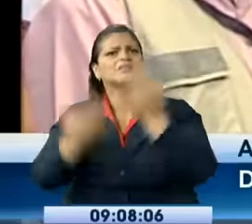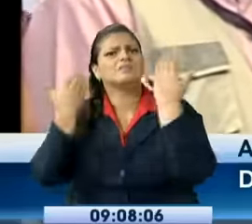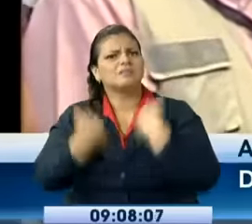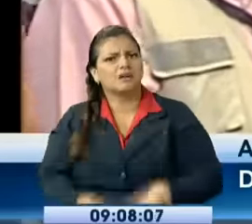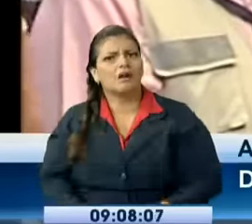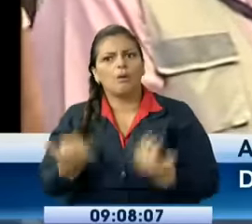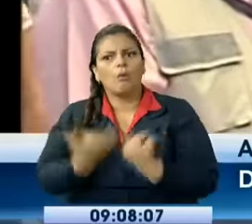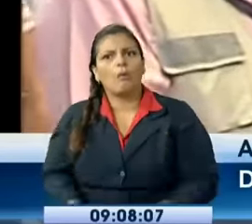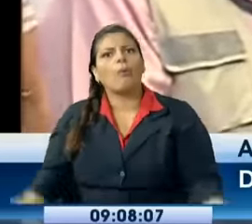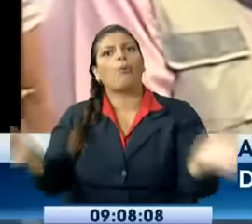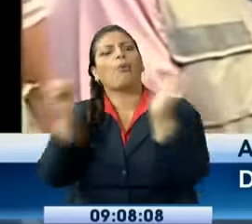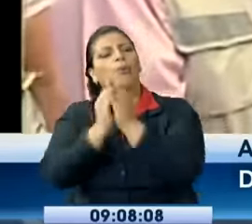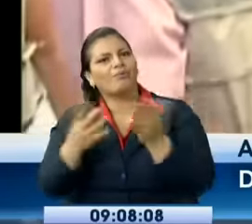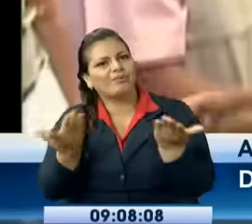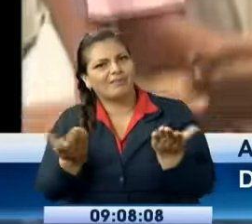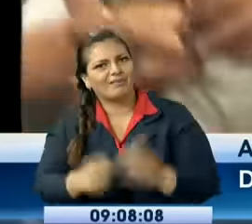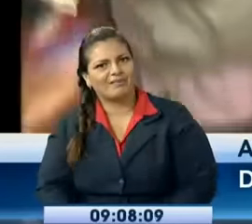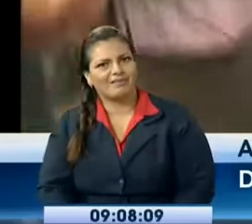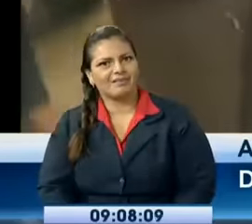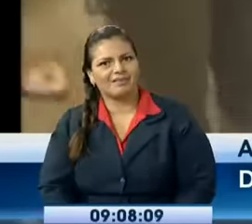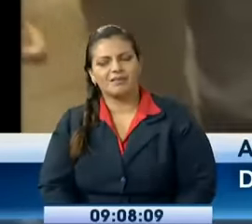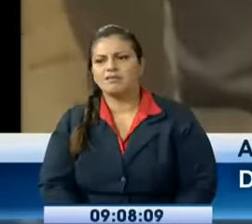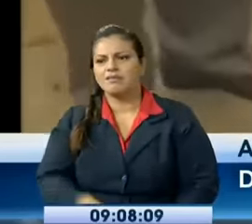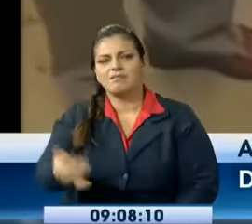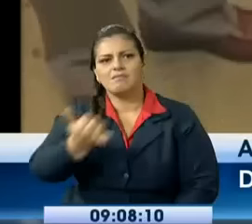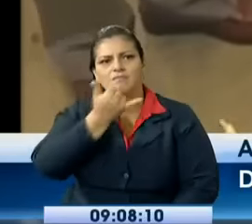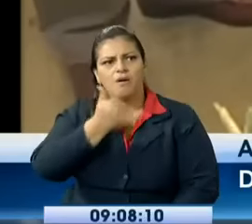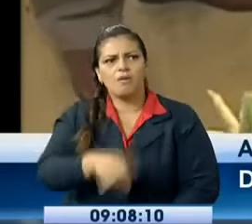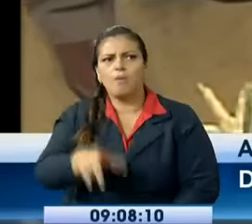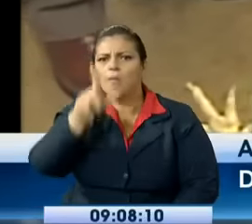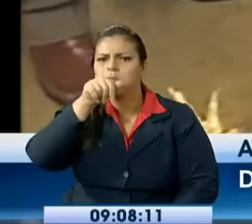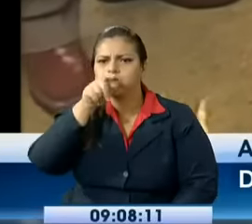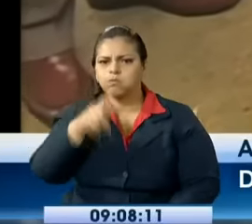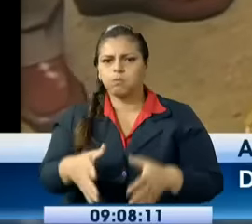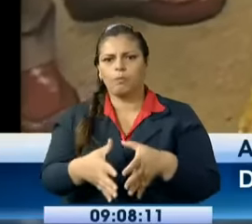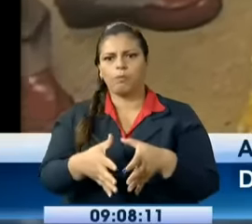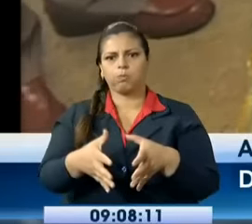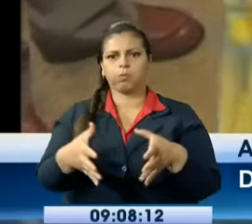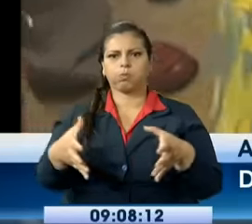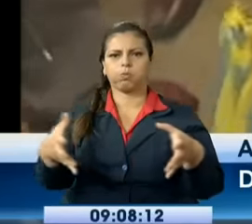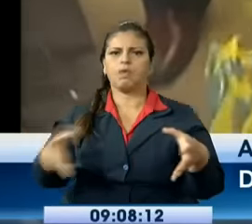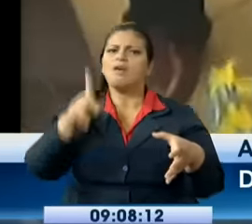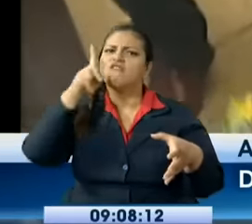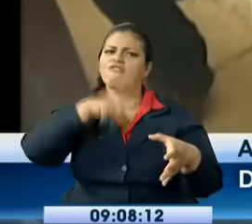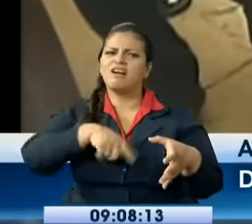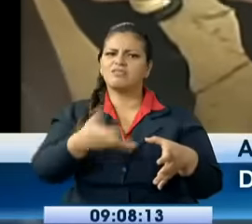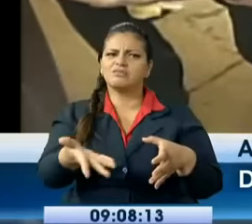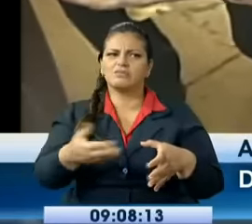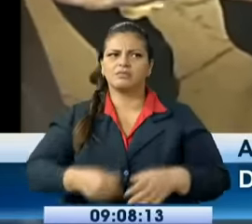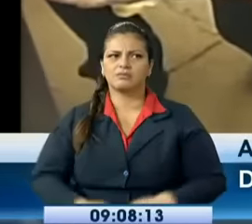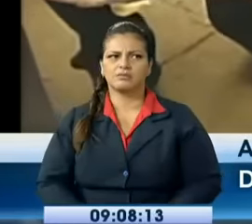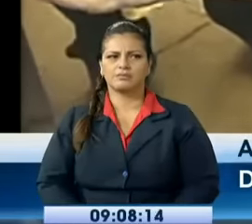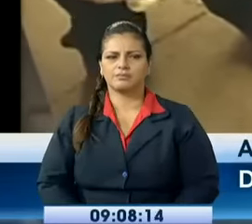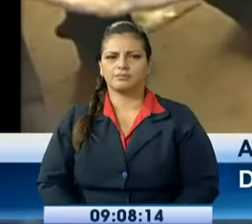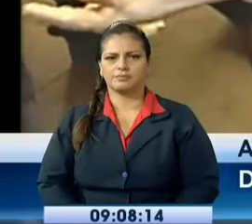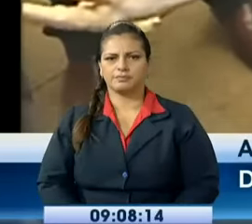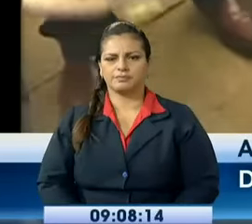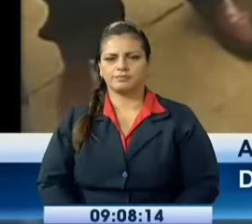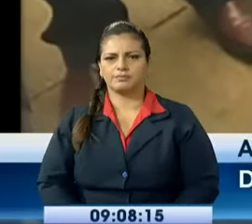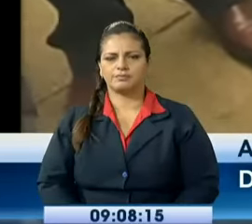hoy en la siguiente semana procede a reincidir, se tiene que tomar medidas más. Hoy se hizo